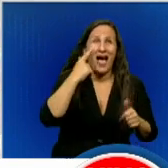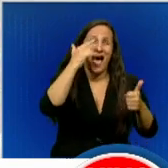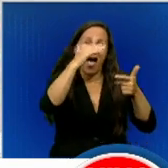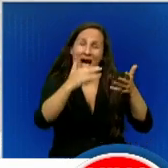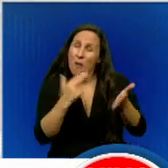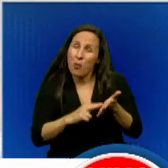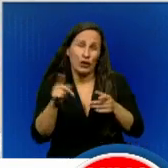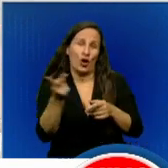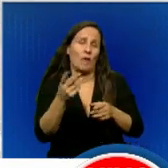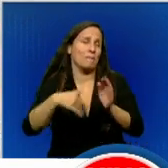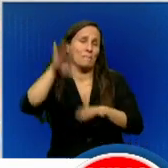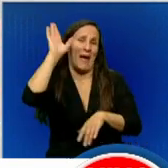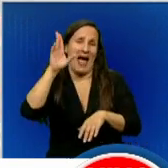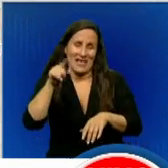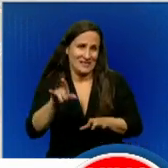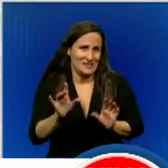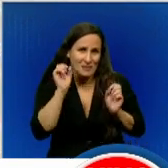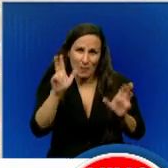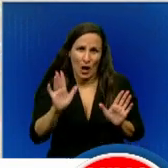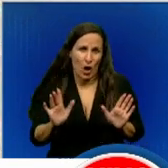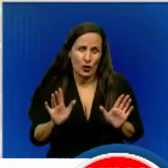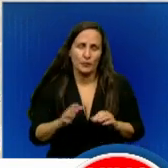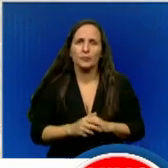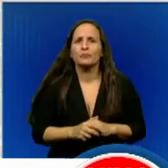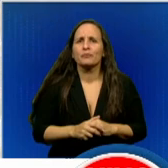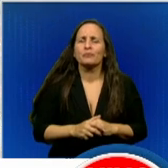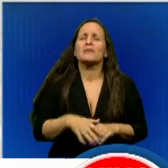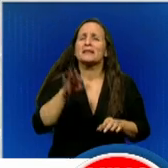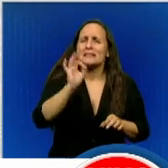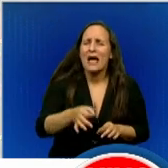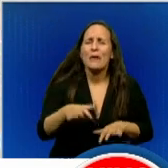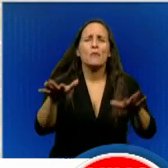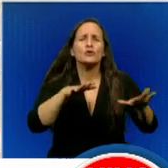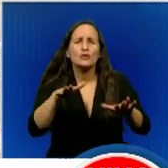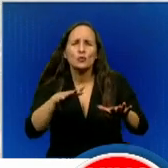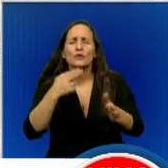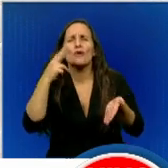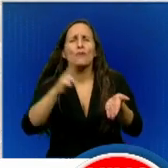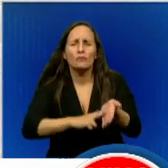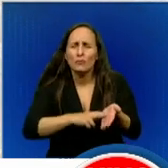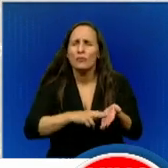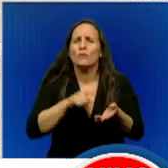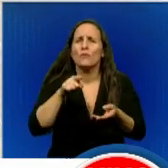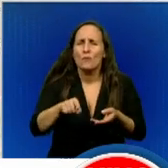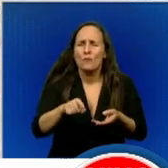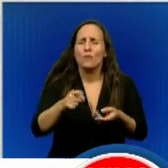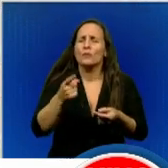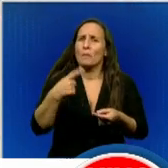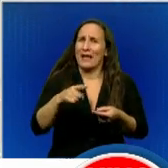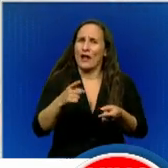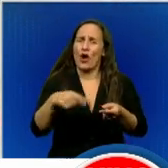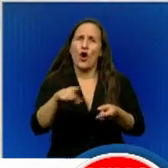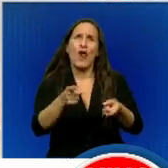no desconocemos presidente que las urgencias fiscales son mayúsculas pero la